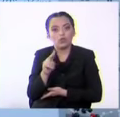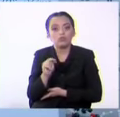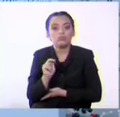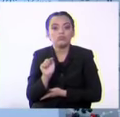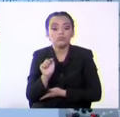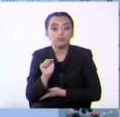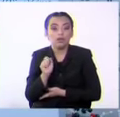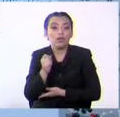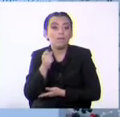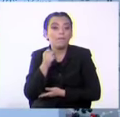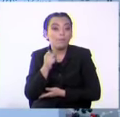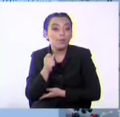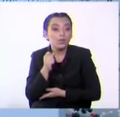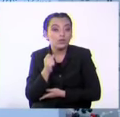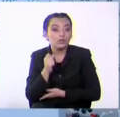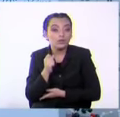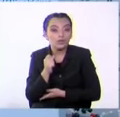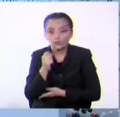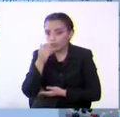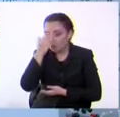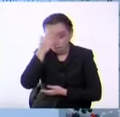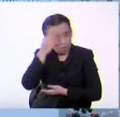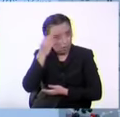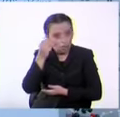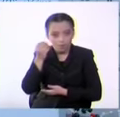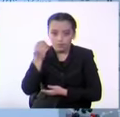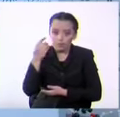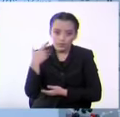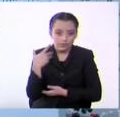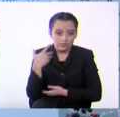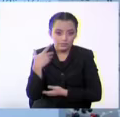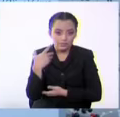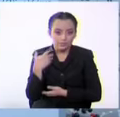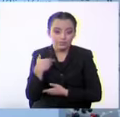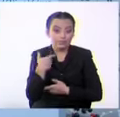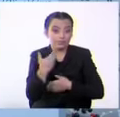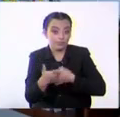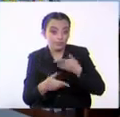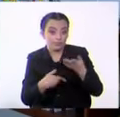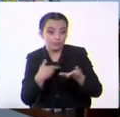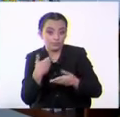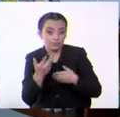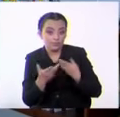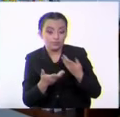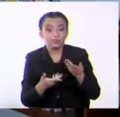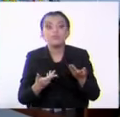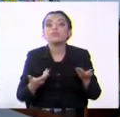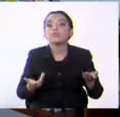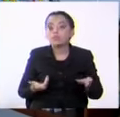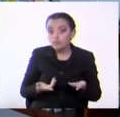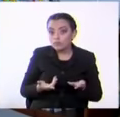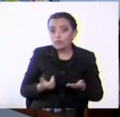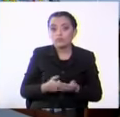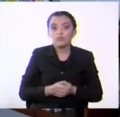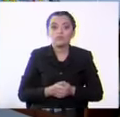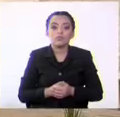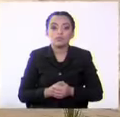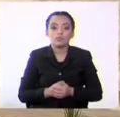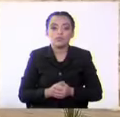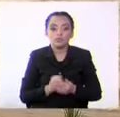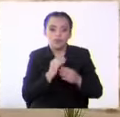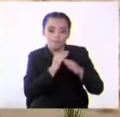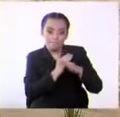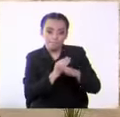me escapaba y no debemos olvidar. Este servicio es básicamente la